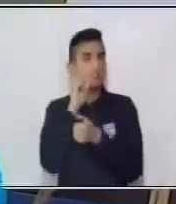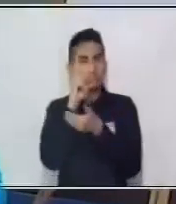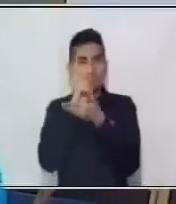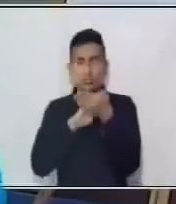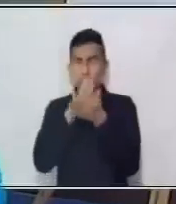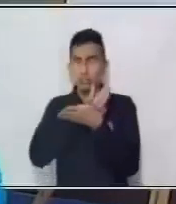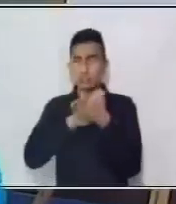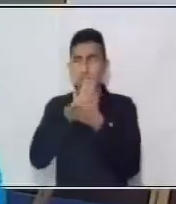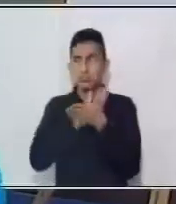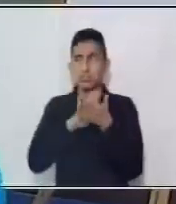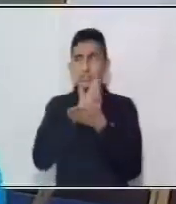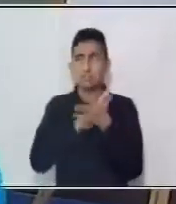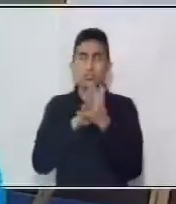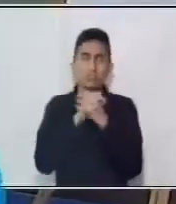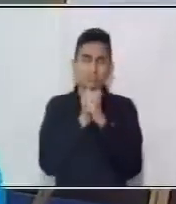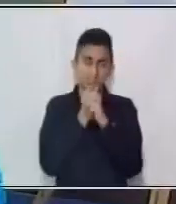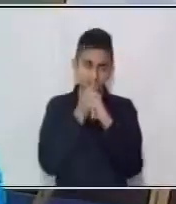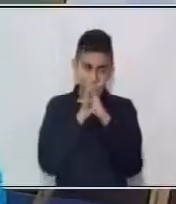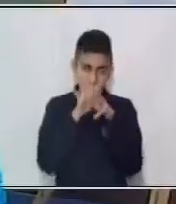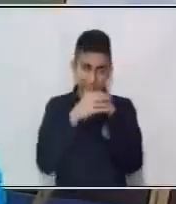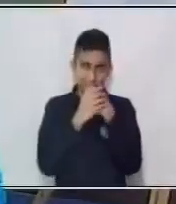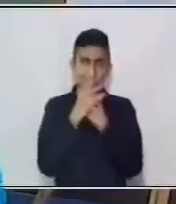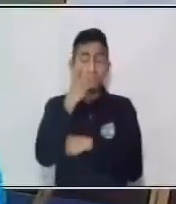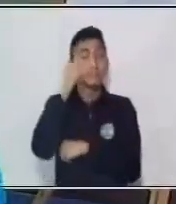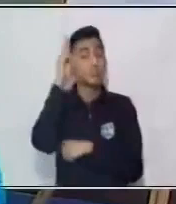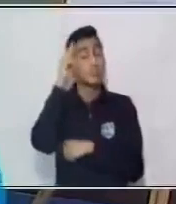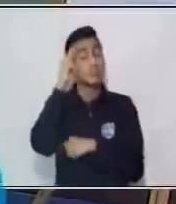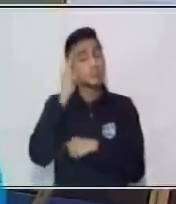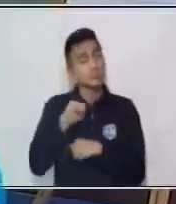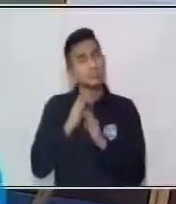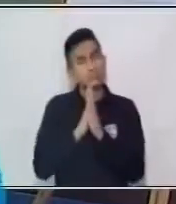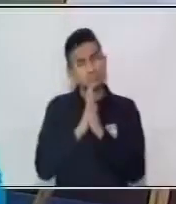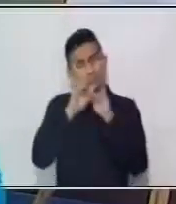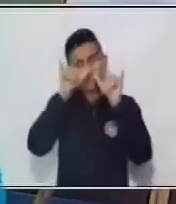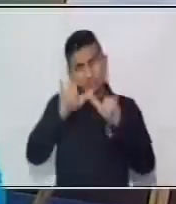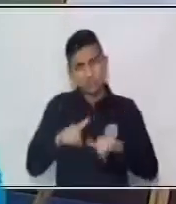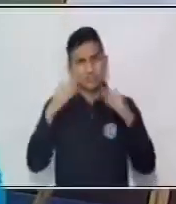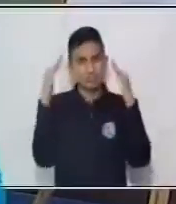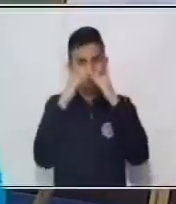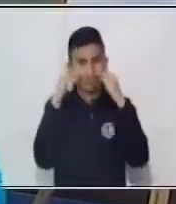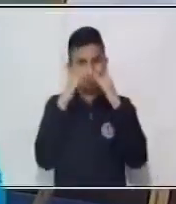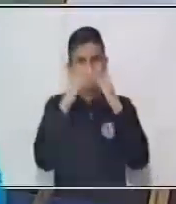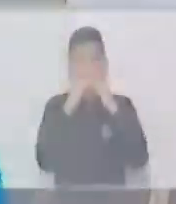Yo lo voy a utilizar. Recuerda siempre, quédate en casa.